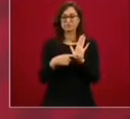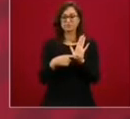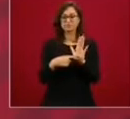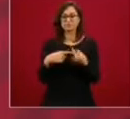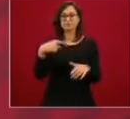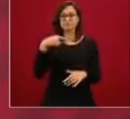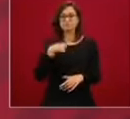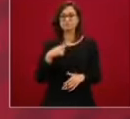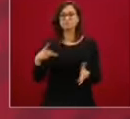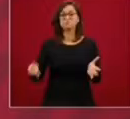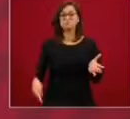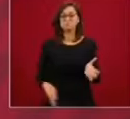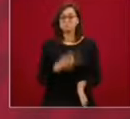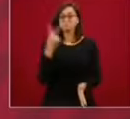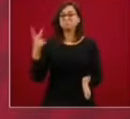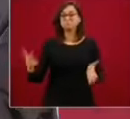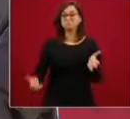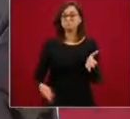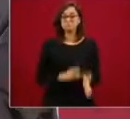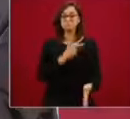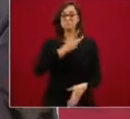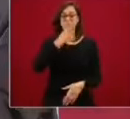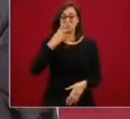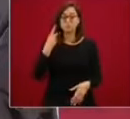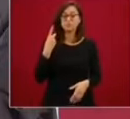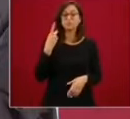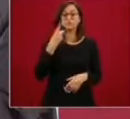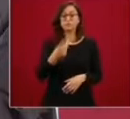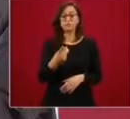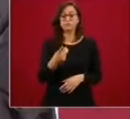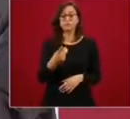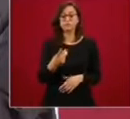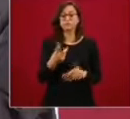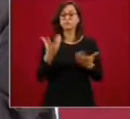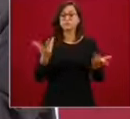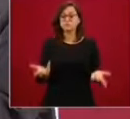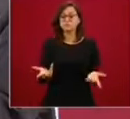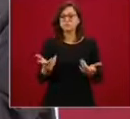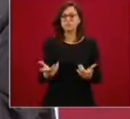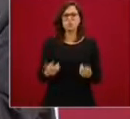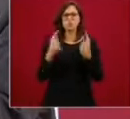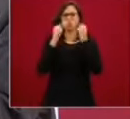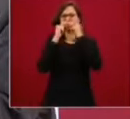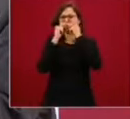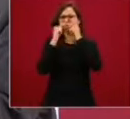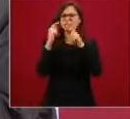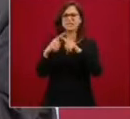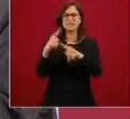Yo he dicho con mucha claridad que si algún familiar